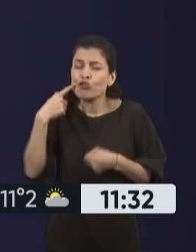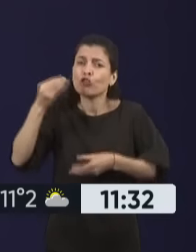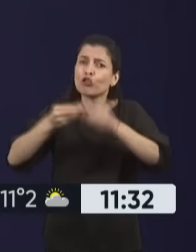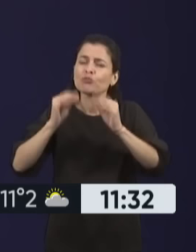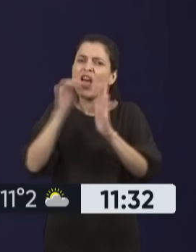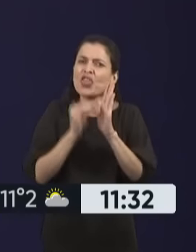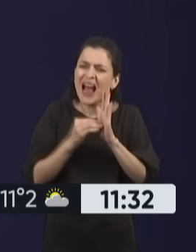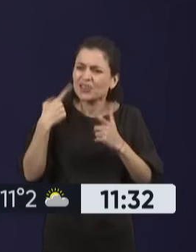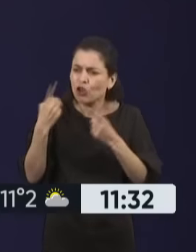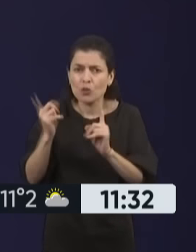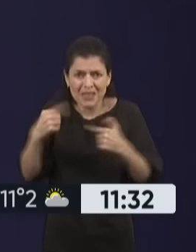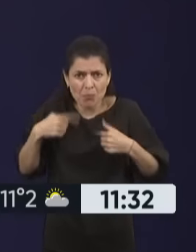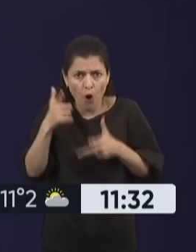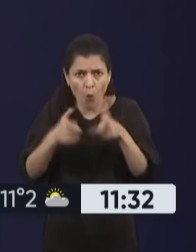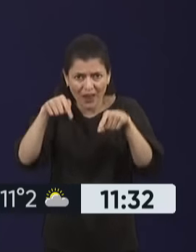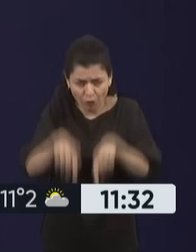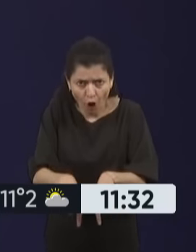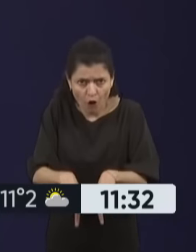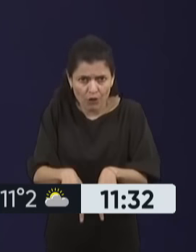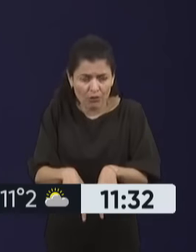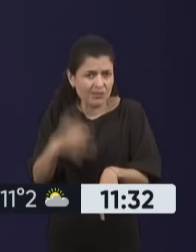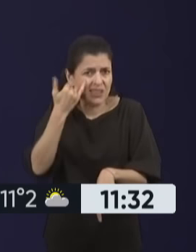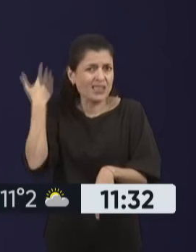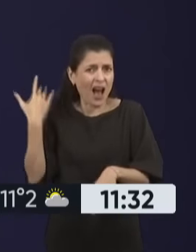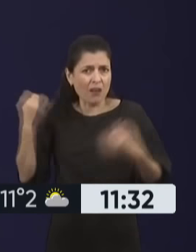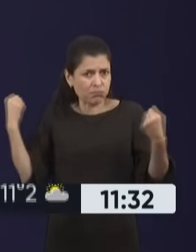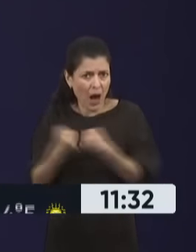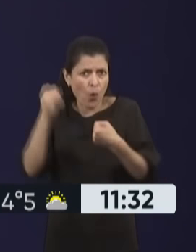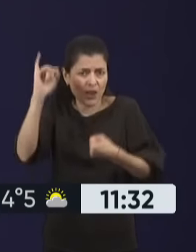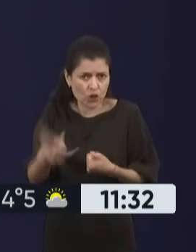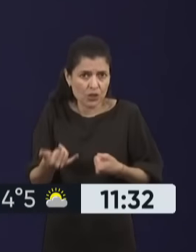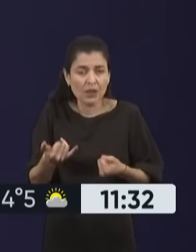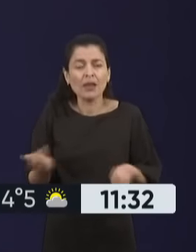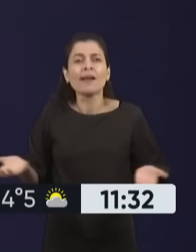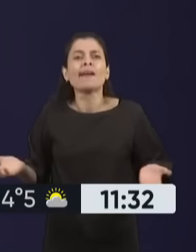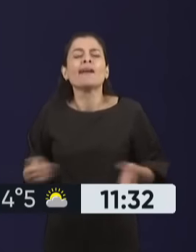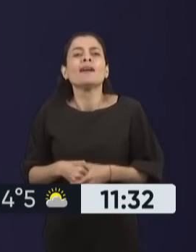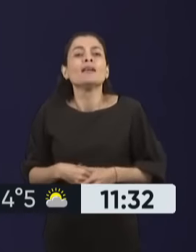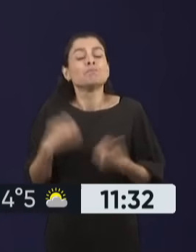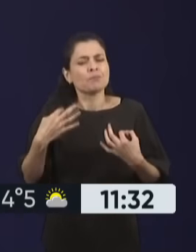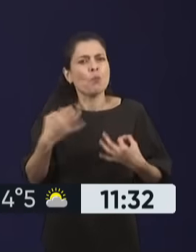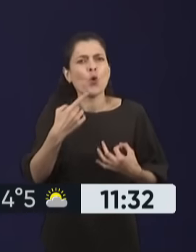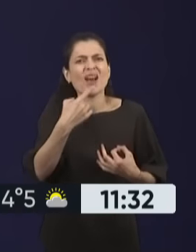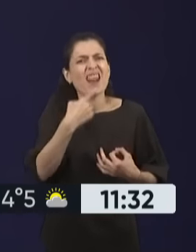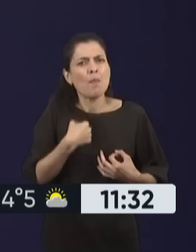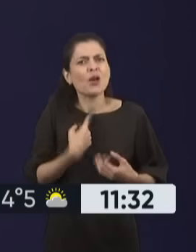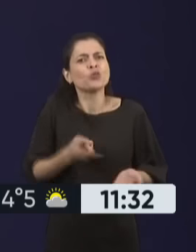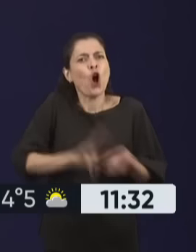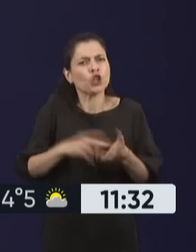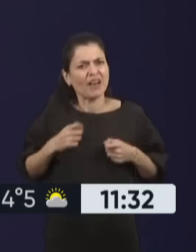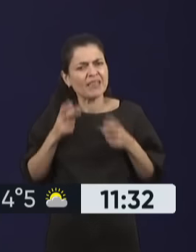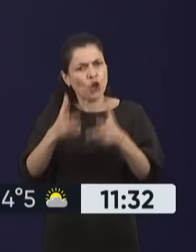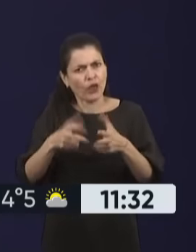les transmití hoy por supuesto que lo dije al pasar pero está buena la pregunta para reiterarlo